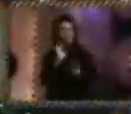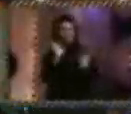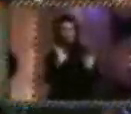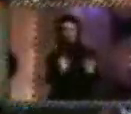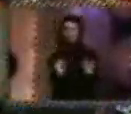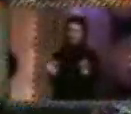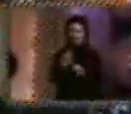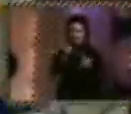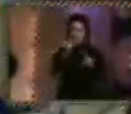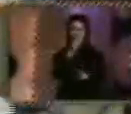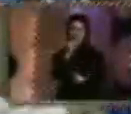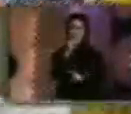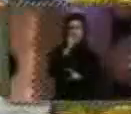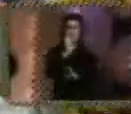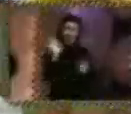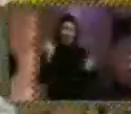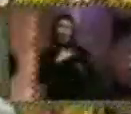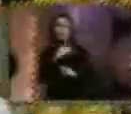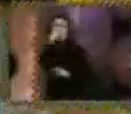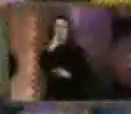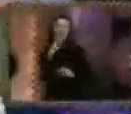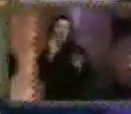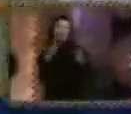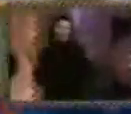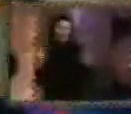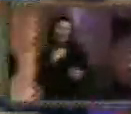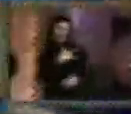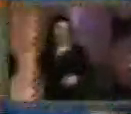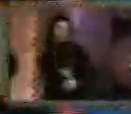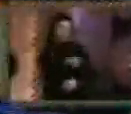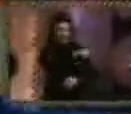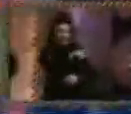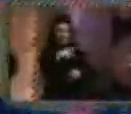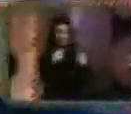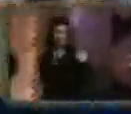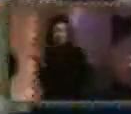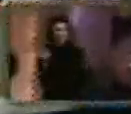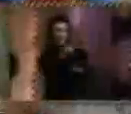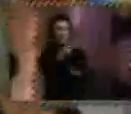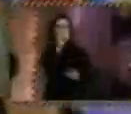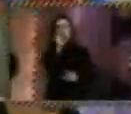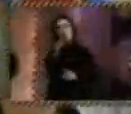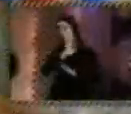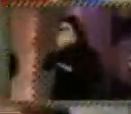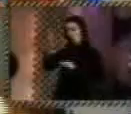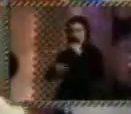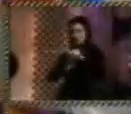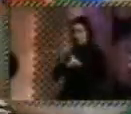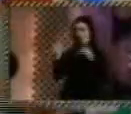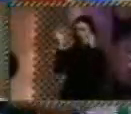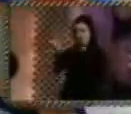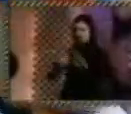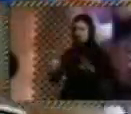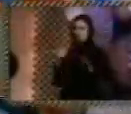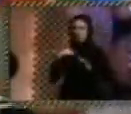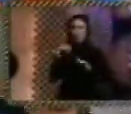Valentín. El amor es tan ciego que la perdone, ella me juró no hacerlo más. Yo hoy me siento feliz con